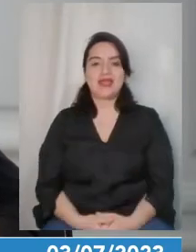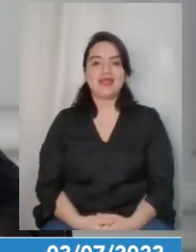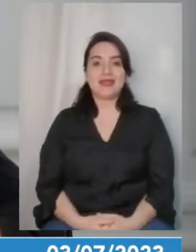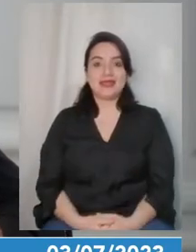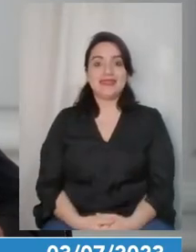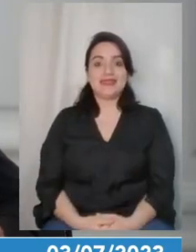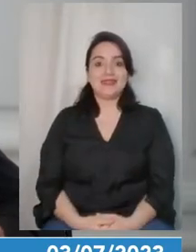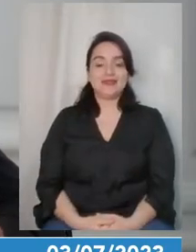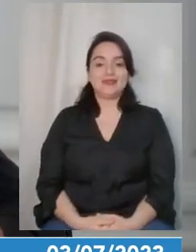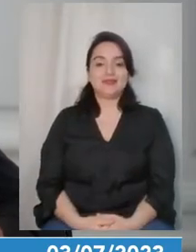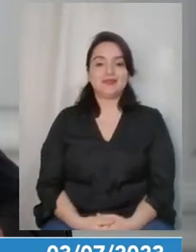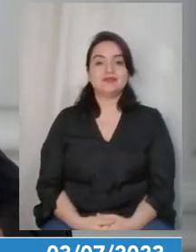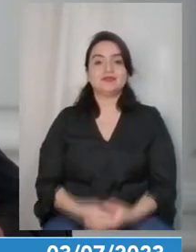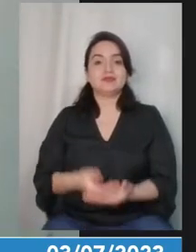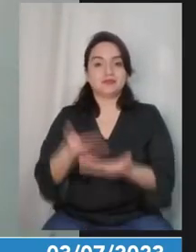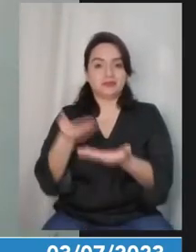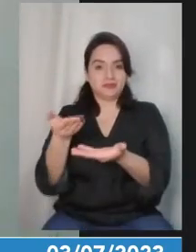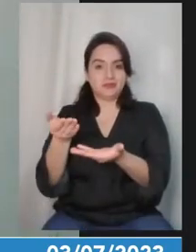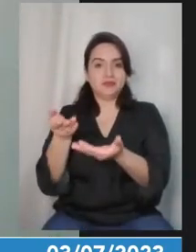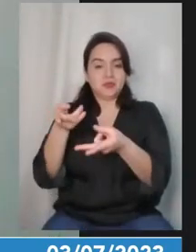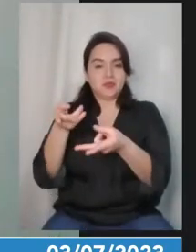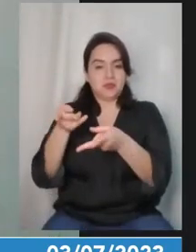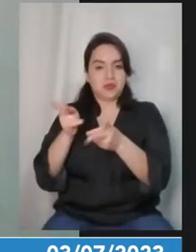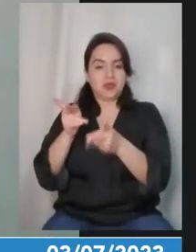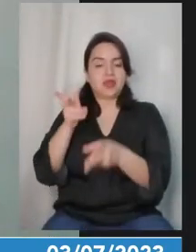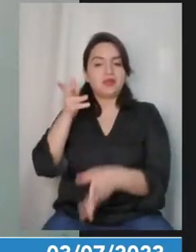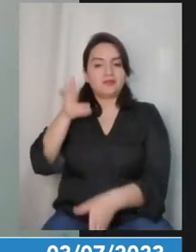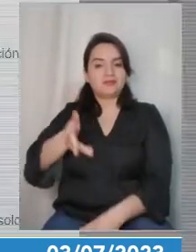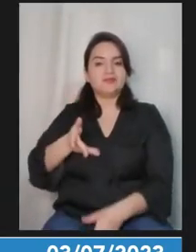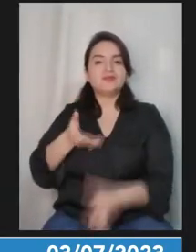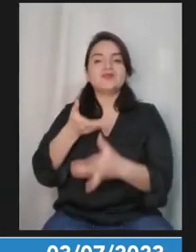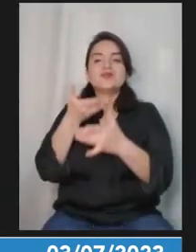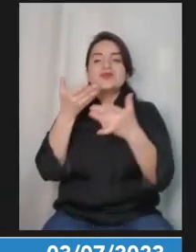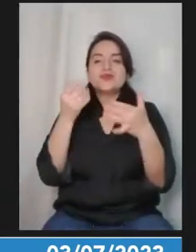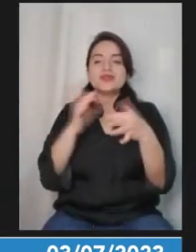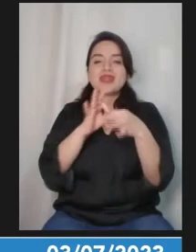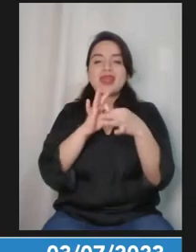Tiene la palabra. Muchas gracias. Voy a compartir pantalla.